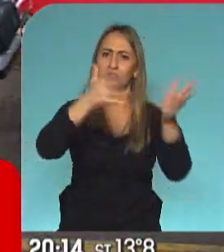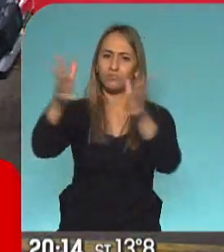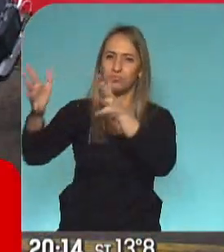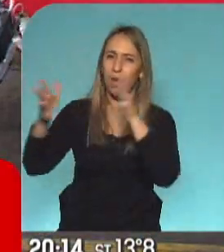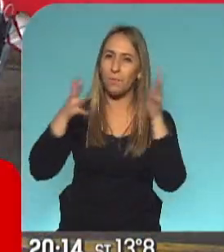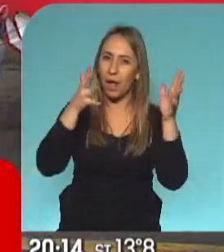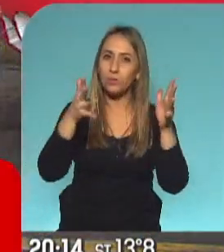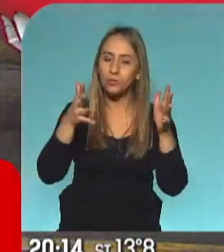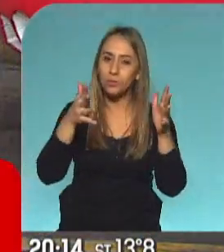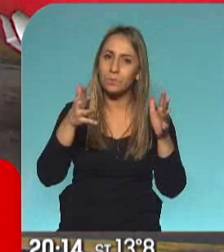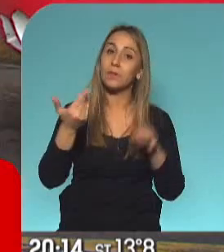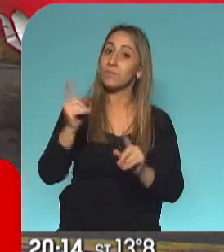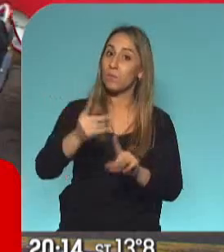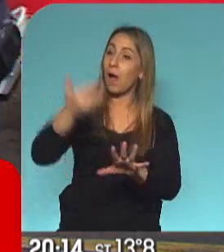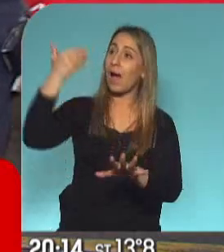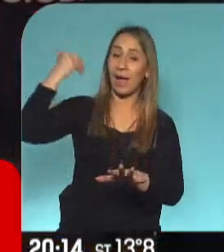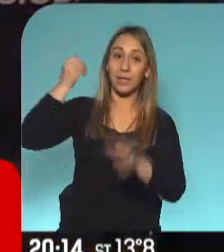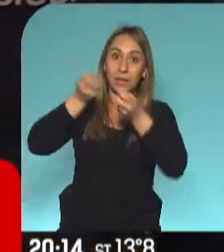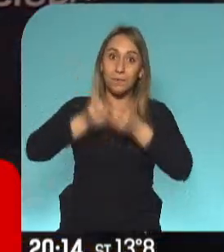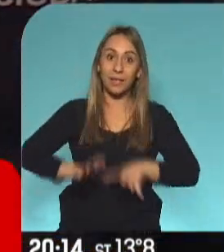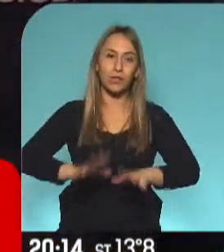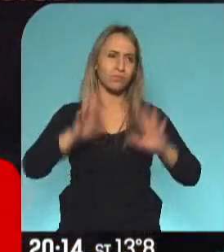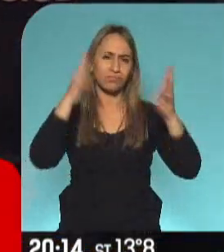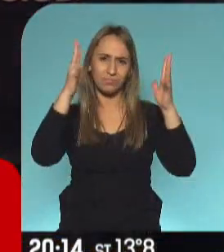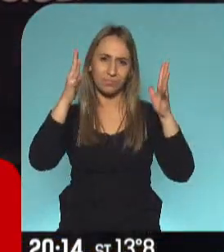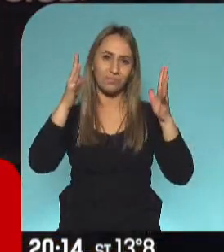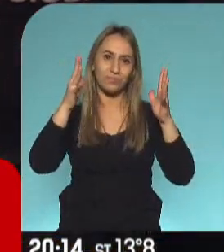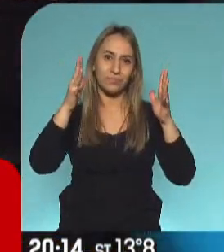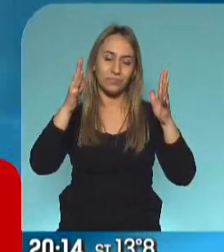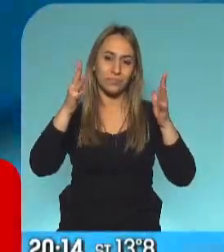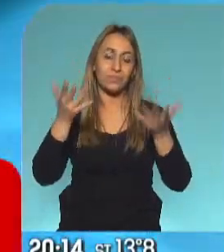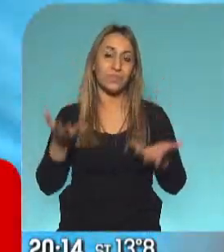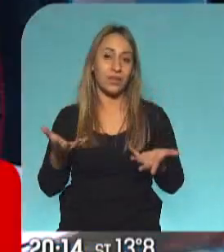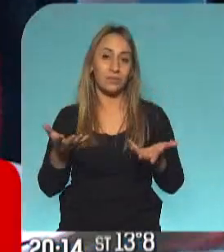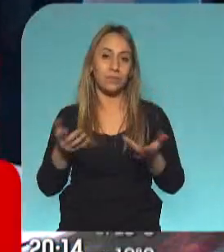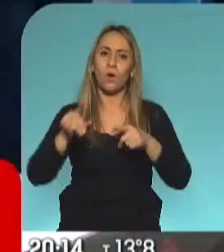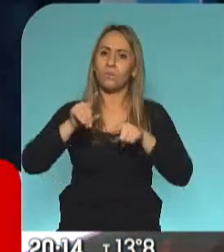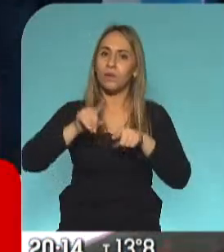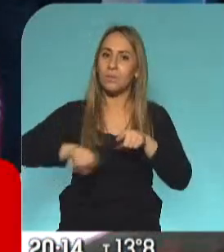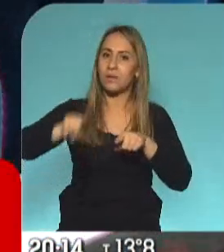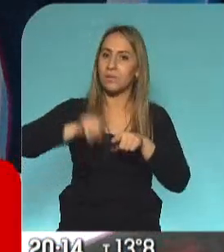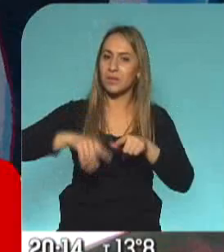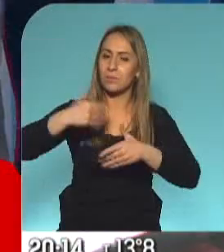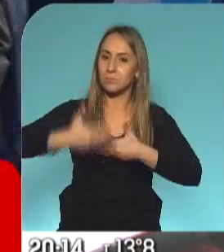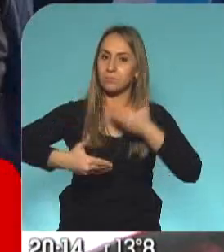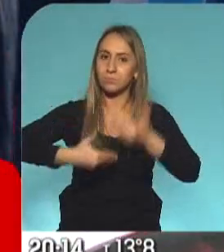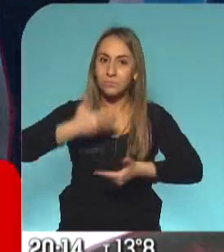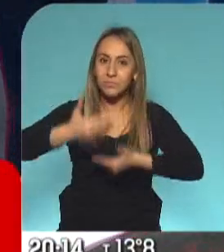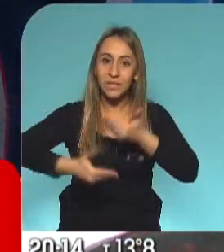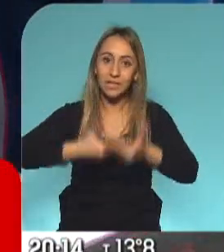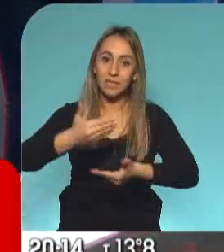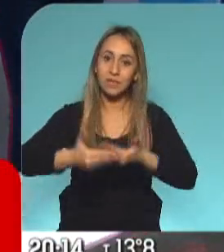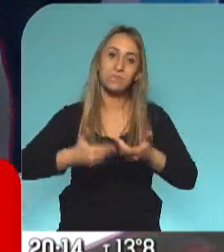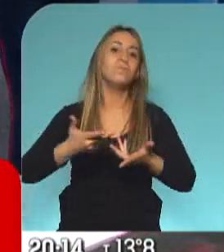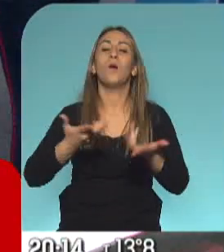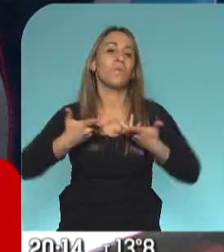masivos, como absolutamente sucede en todos los órdenes. La repetición de los hechos hace que las cosas